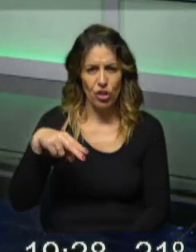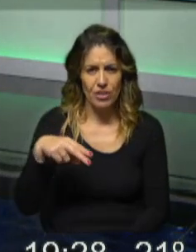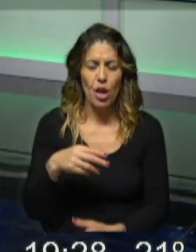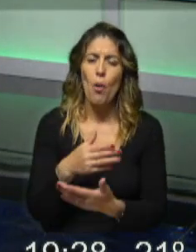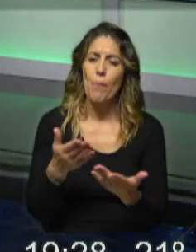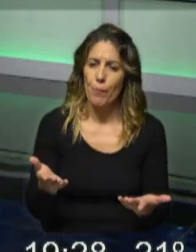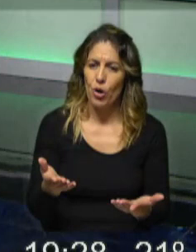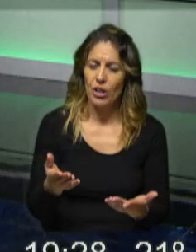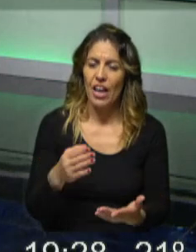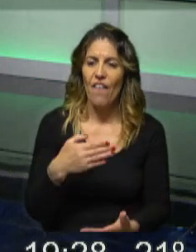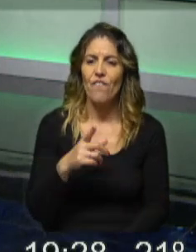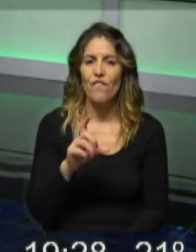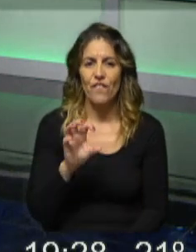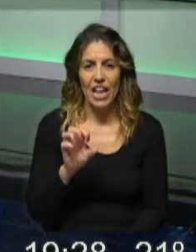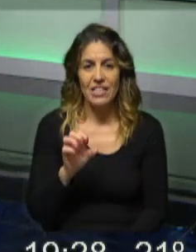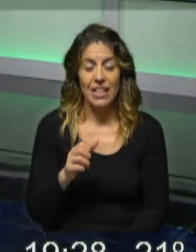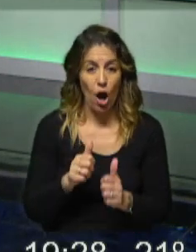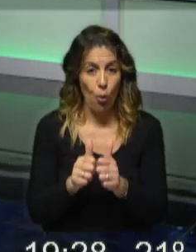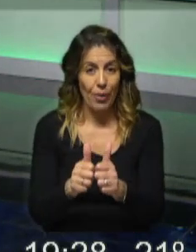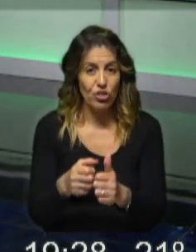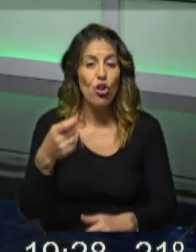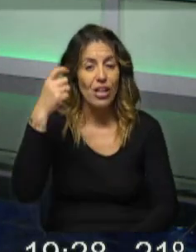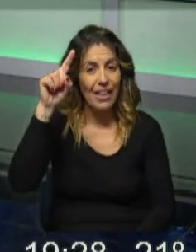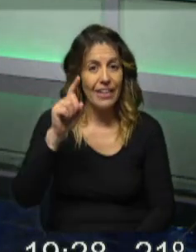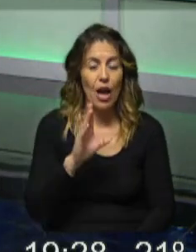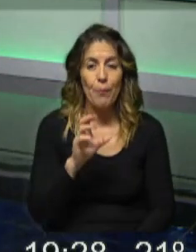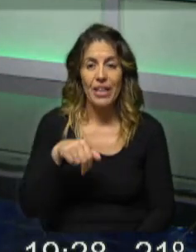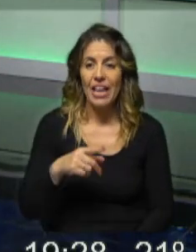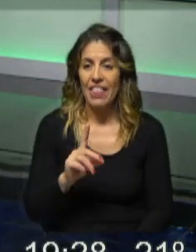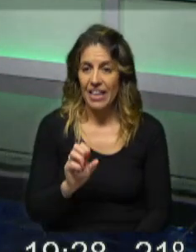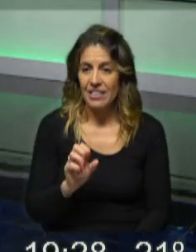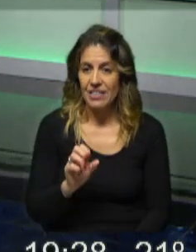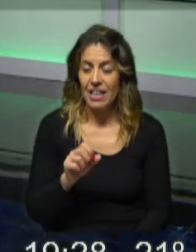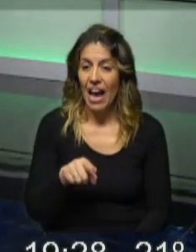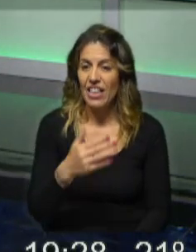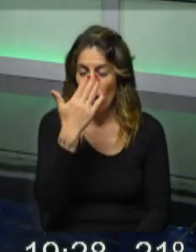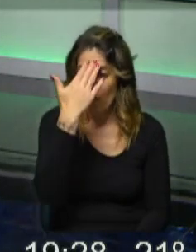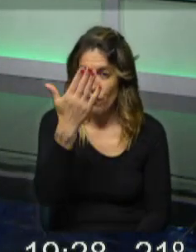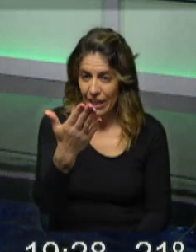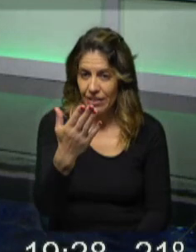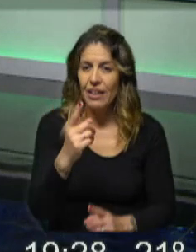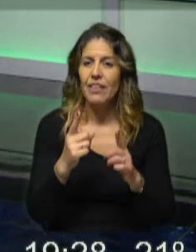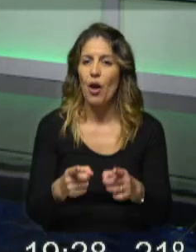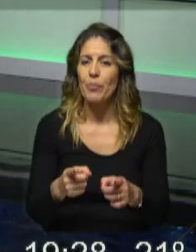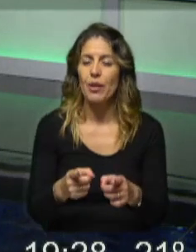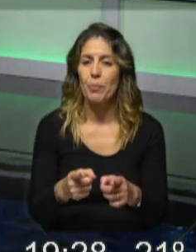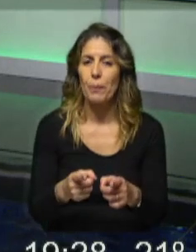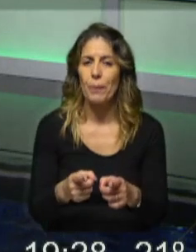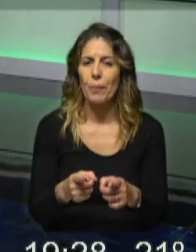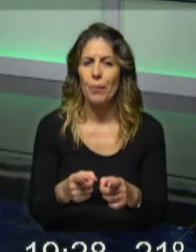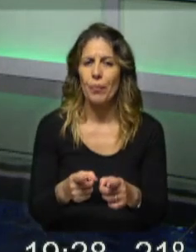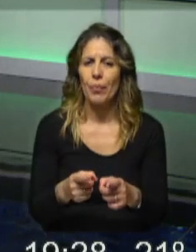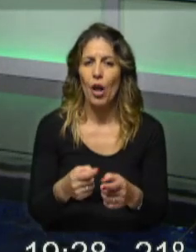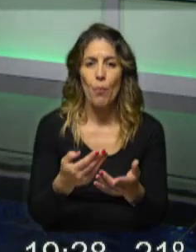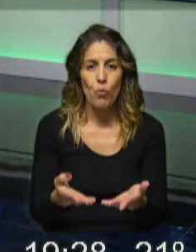Bueno después Rodrigo Blas acompañó la idea de penades y ahí de amplio puso la moción